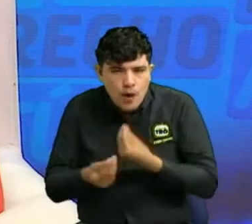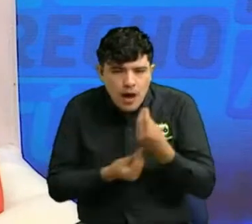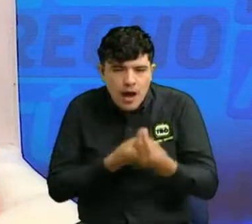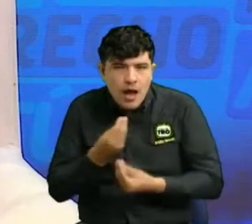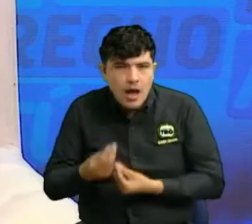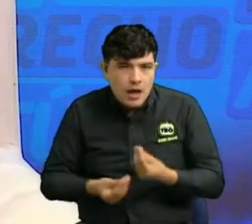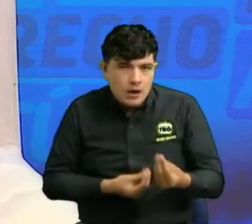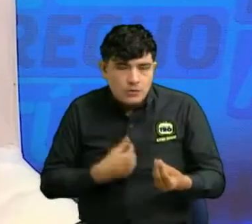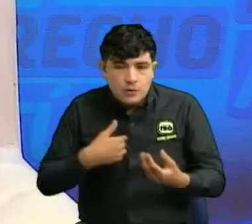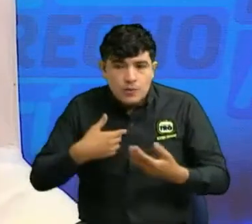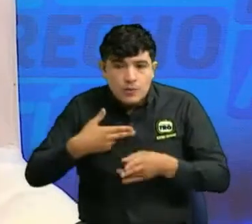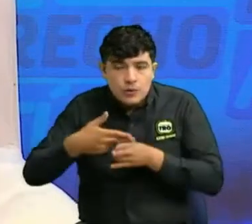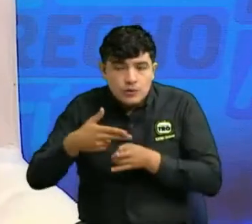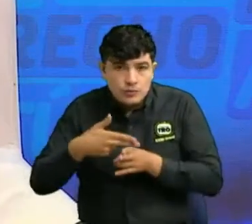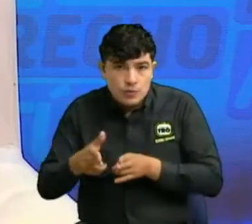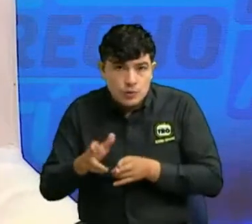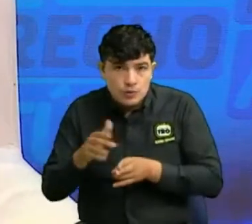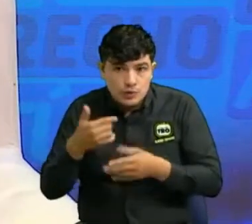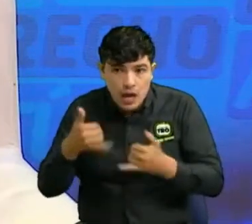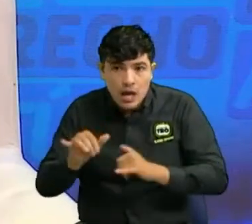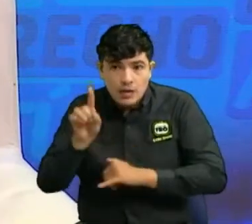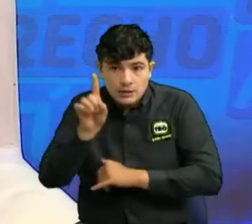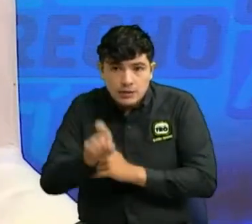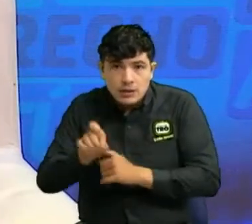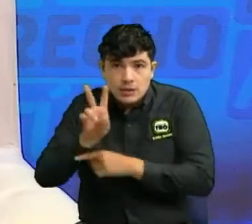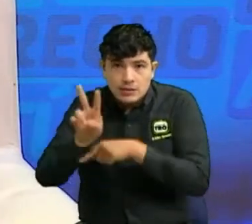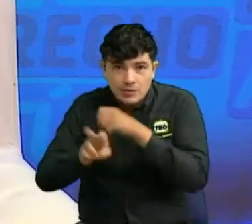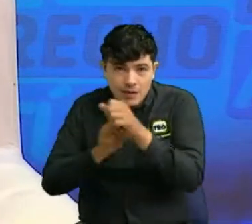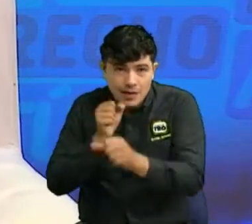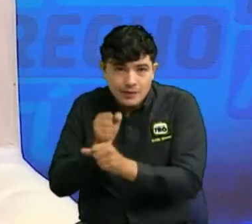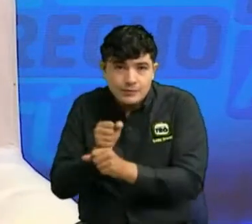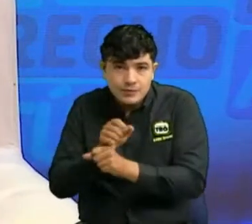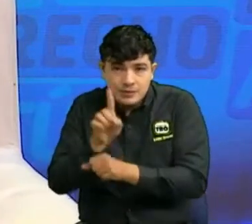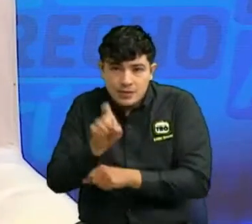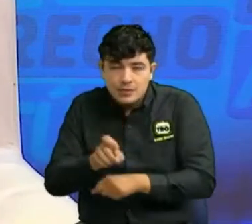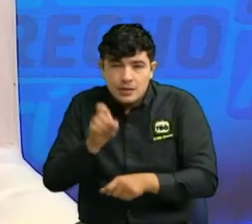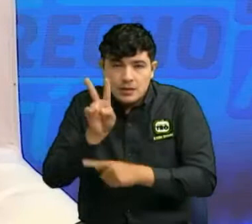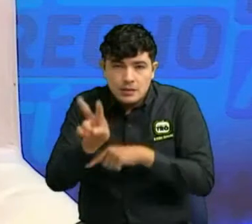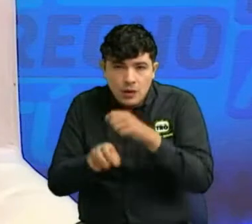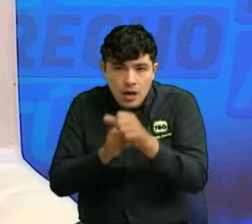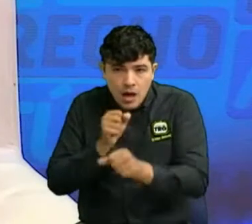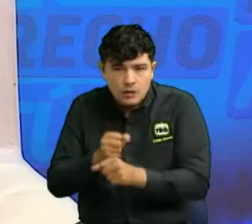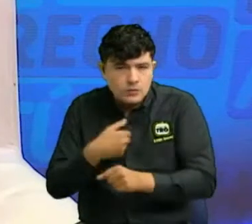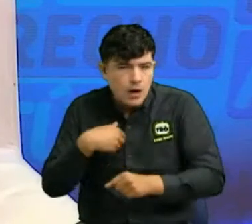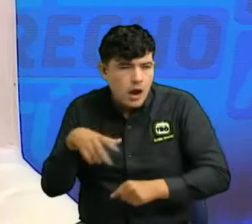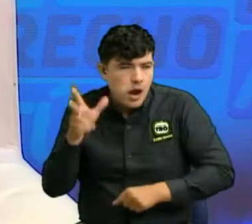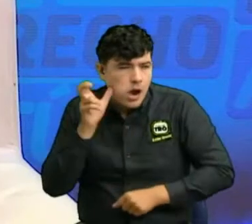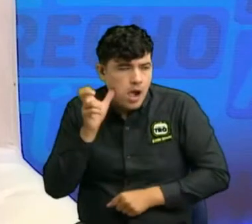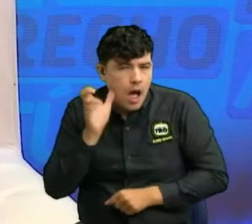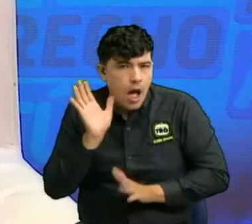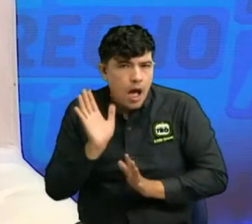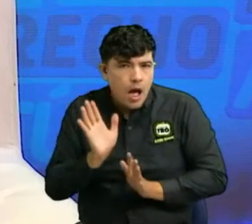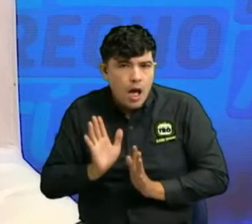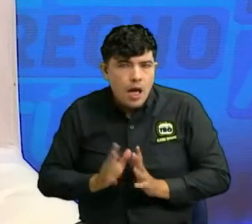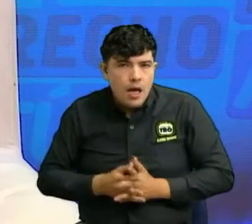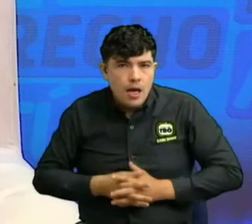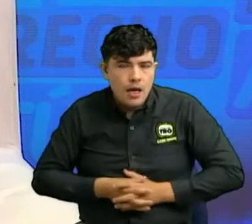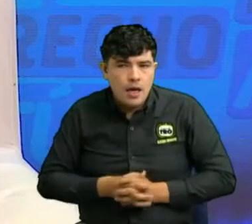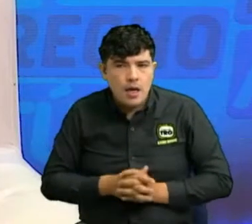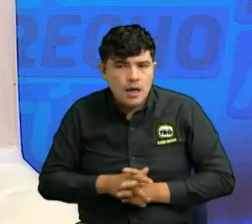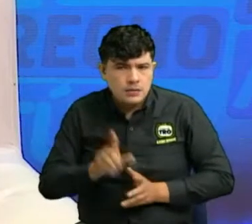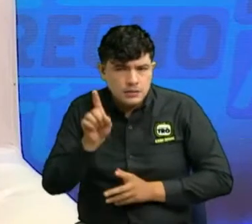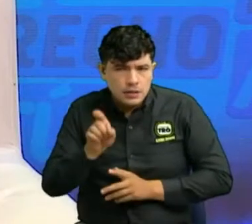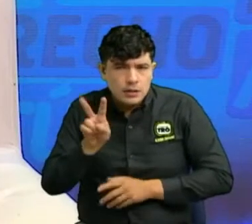ya cumpliendo la edad? He escuchado ahorita que en el programa con la niña o la persona que está anterior que hay que seguir pensionado. Yo estoy